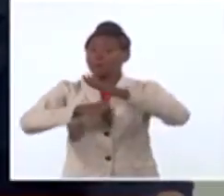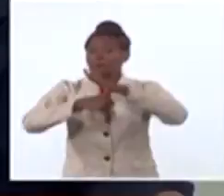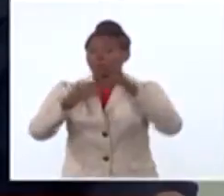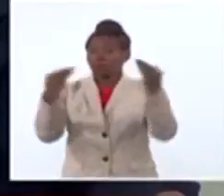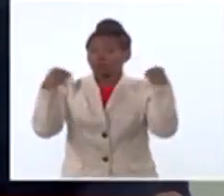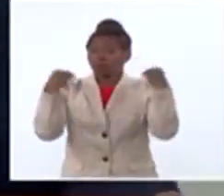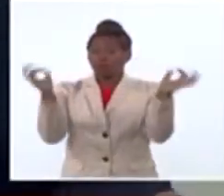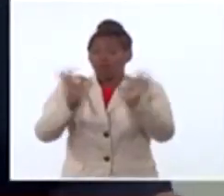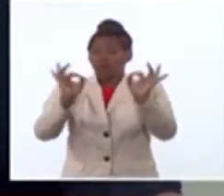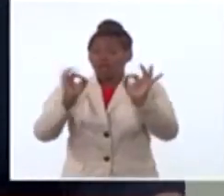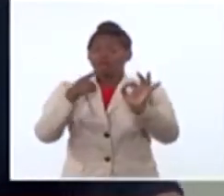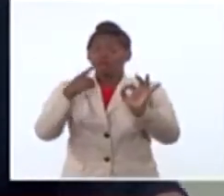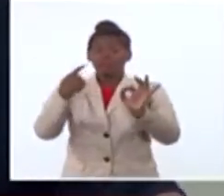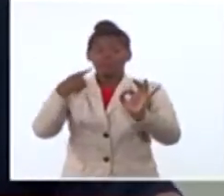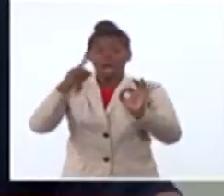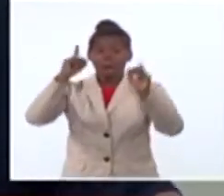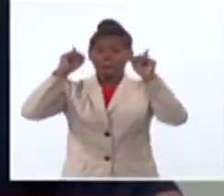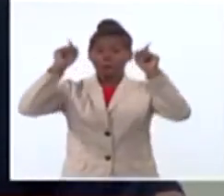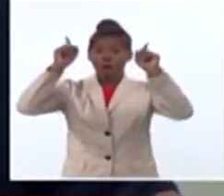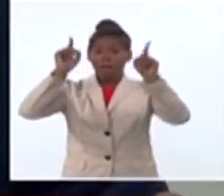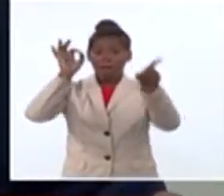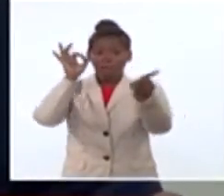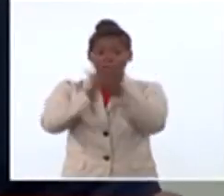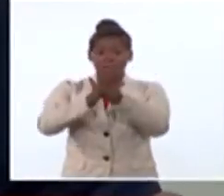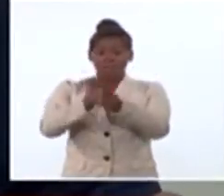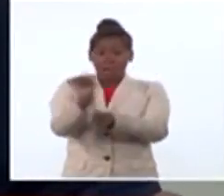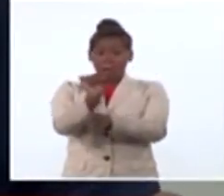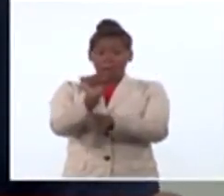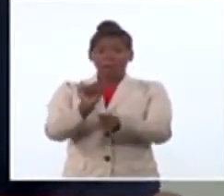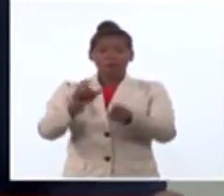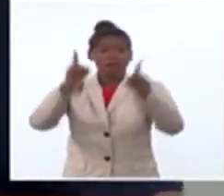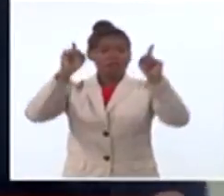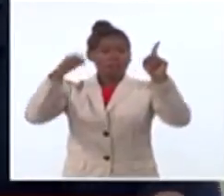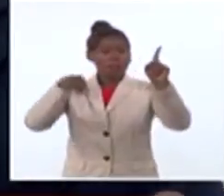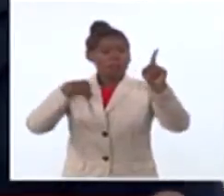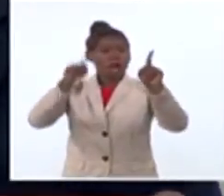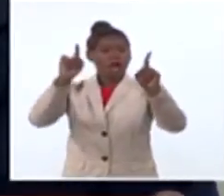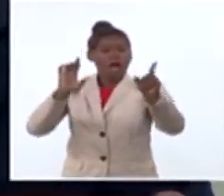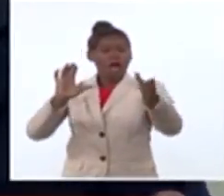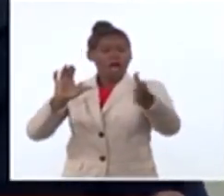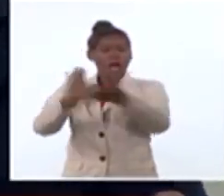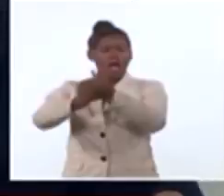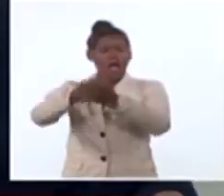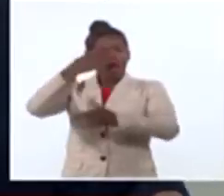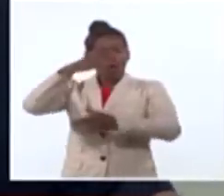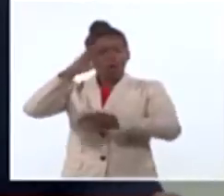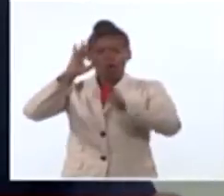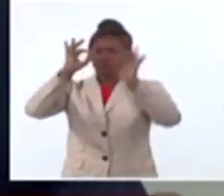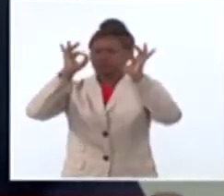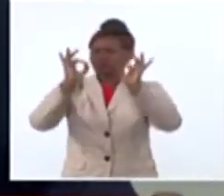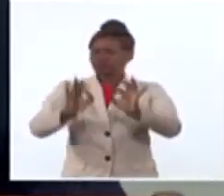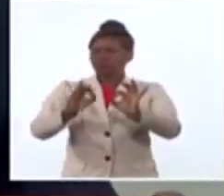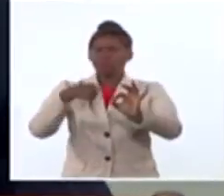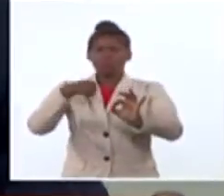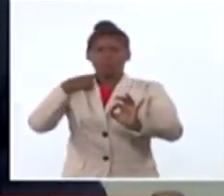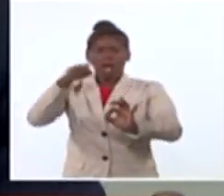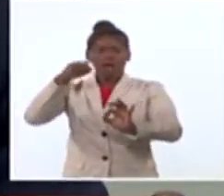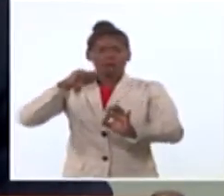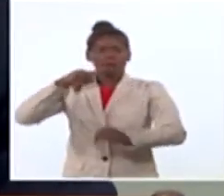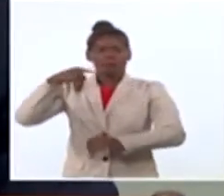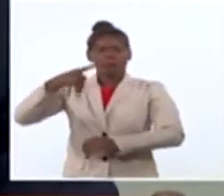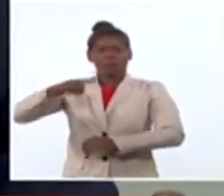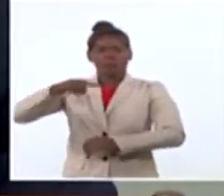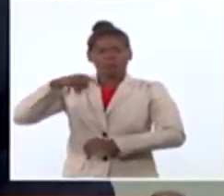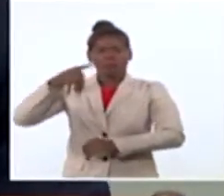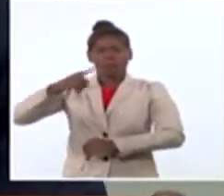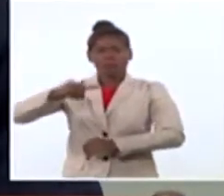sus votantes sin afiliación partidaria, a los cubanos residentes en el territorio